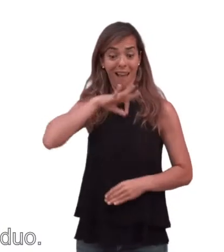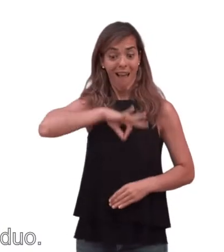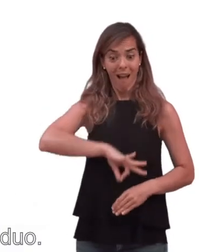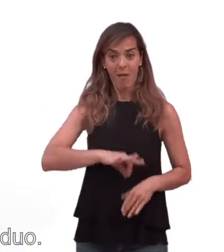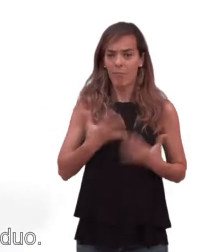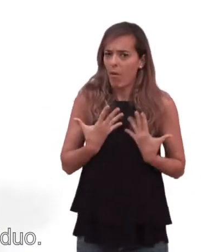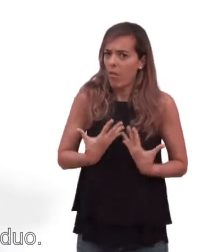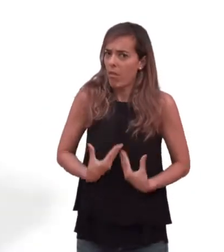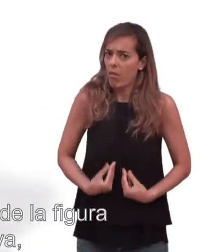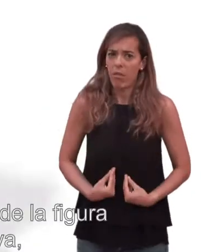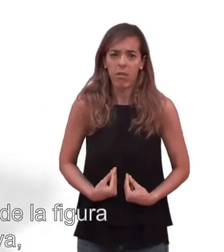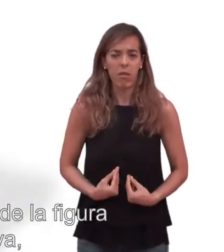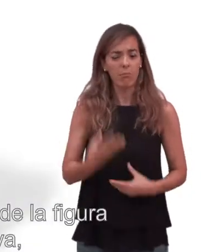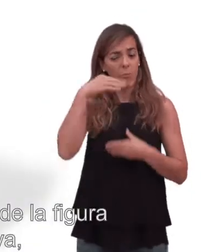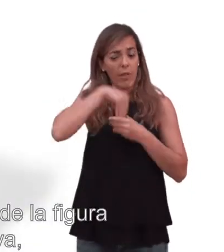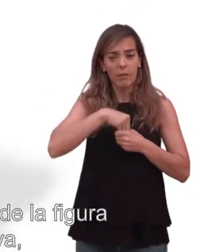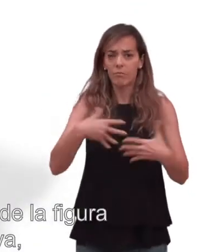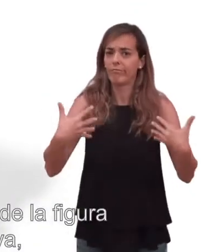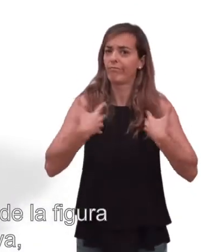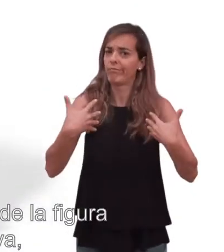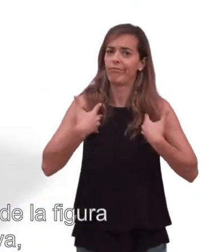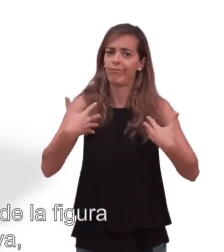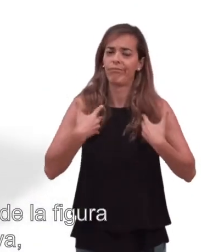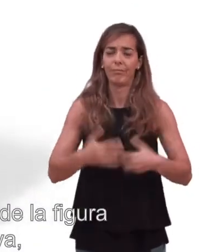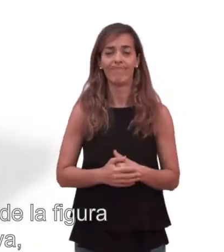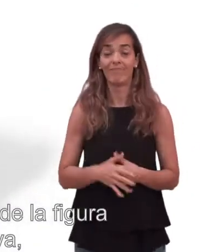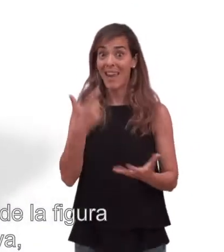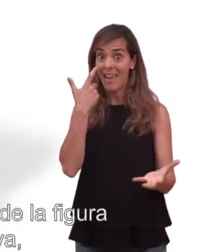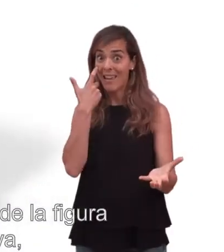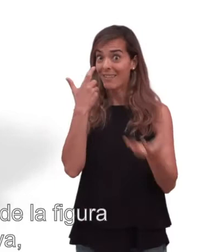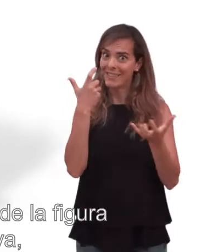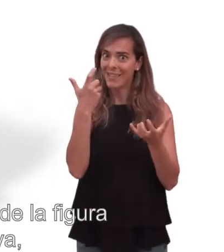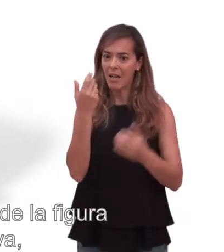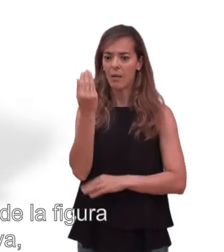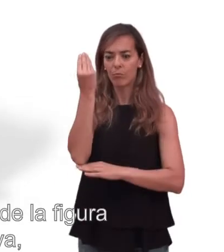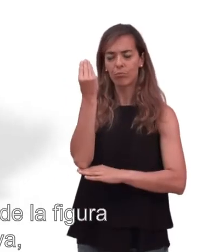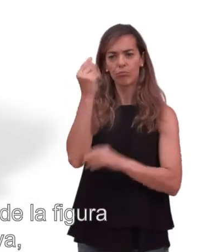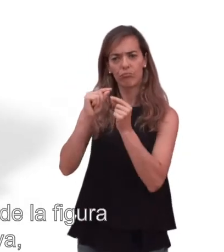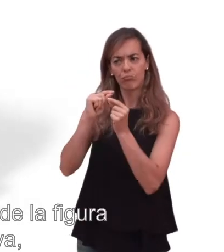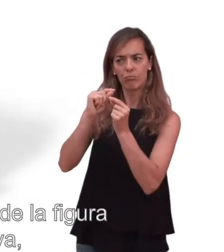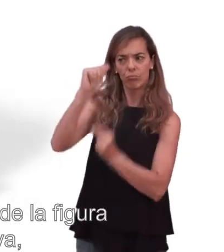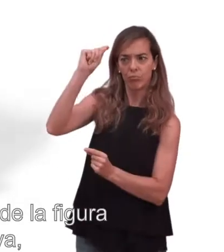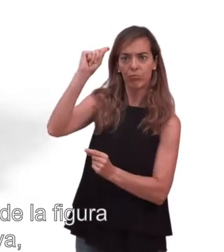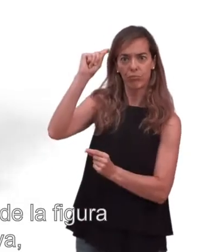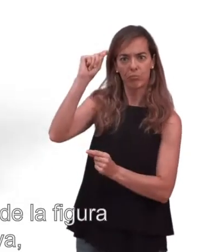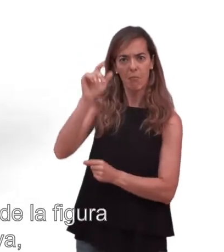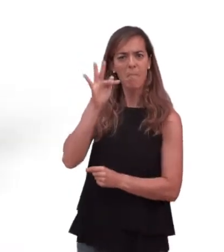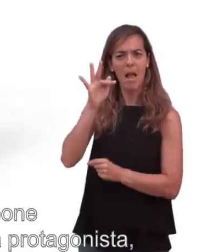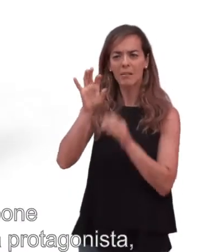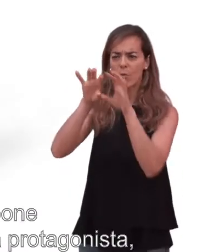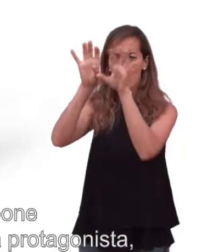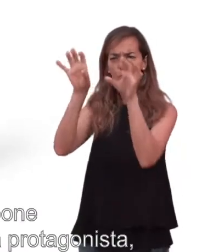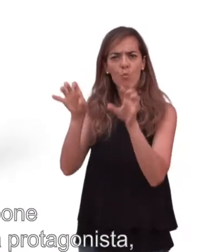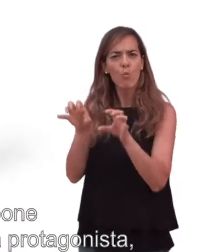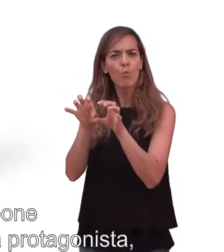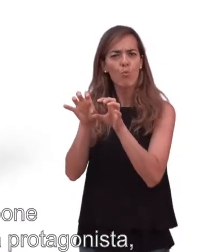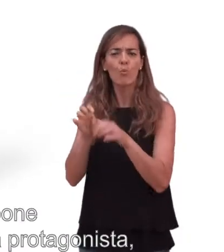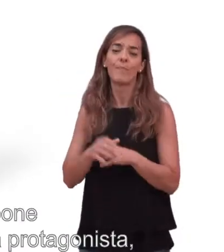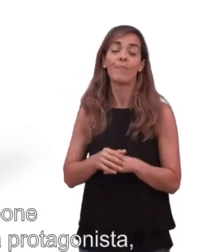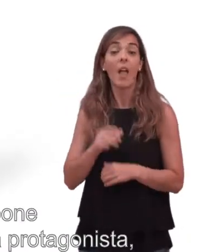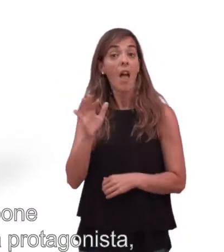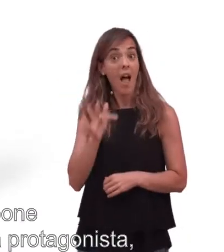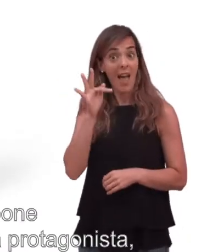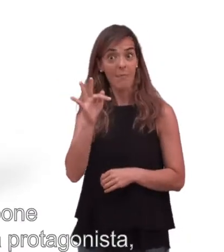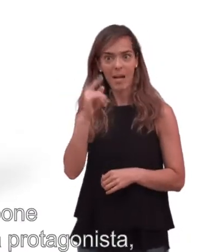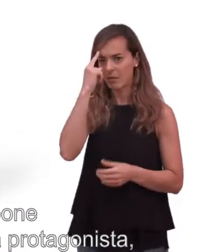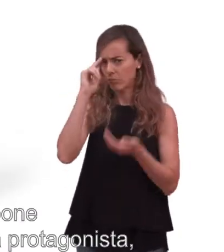individuo. Destaca el énfasis en la verticalidad de la figura y en su densidad compositiva, además de la osadía que